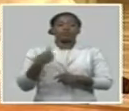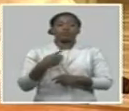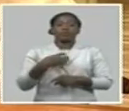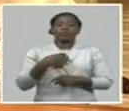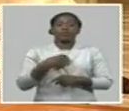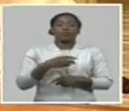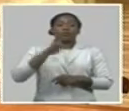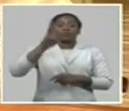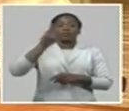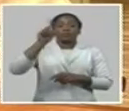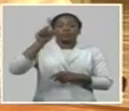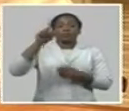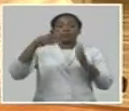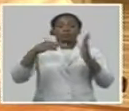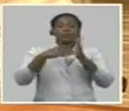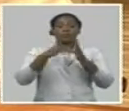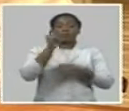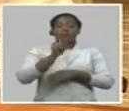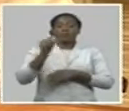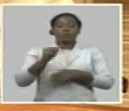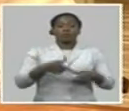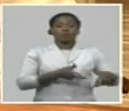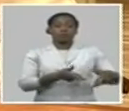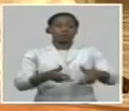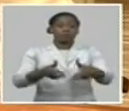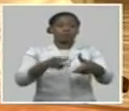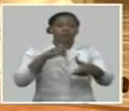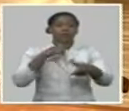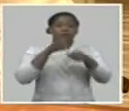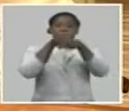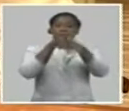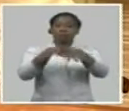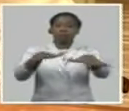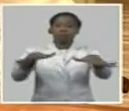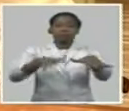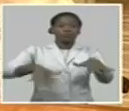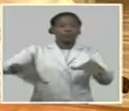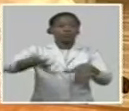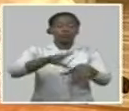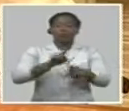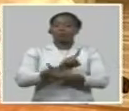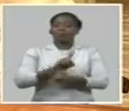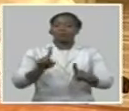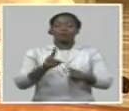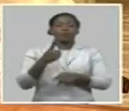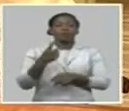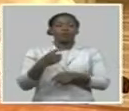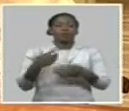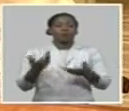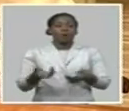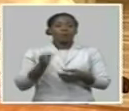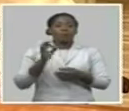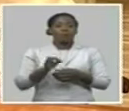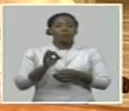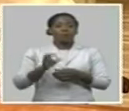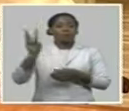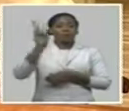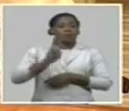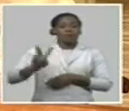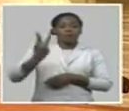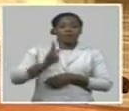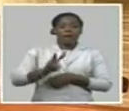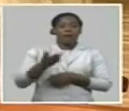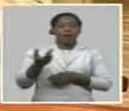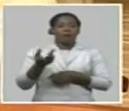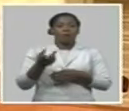que se le puso el agua para un lugar y el agua no llegó a todos los lugares por los decir que tenemos ahí tenemos la rampa esperado verdad o malecón palatino o luciano